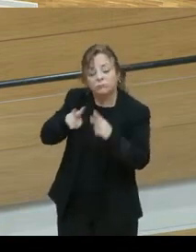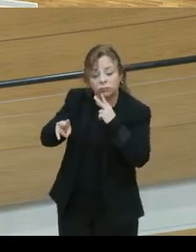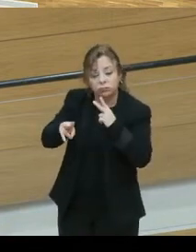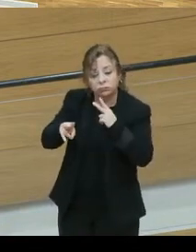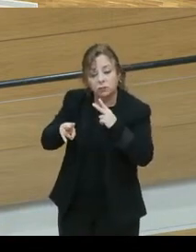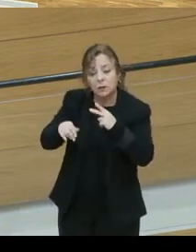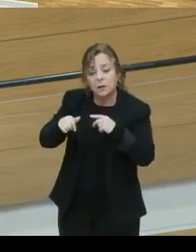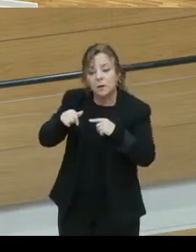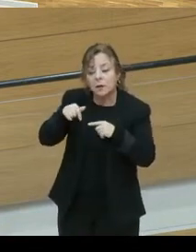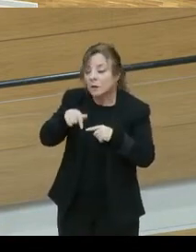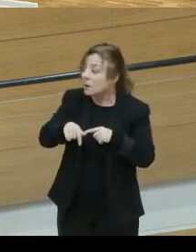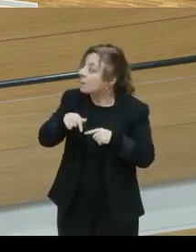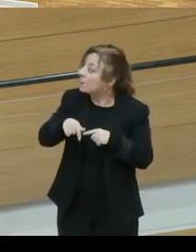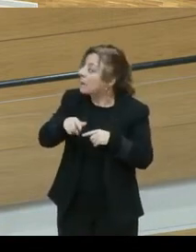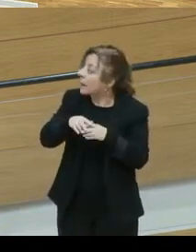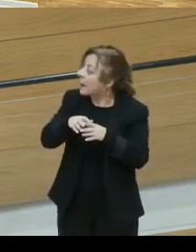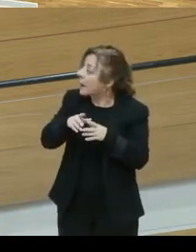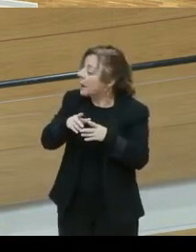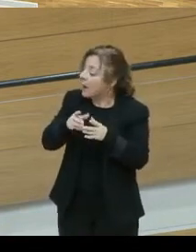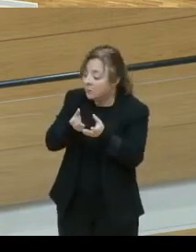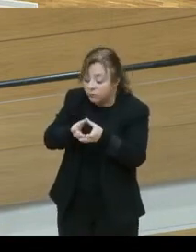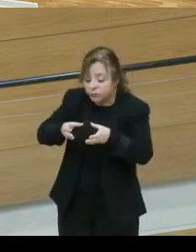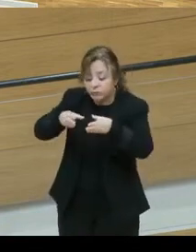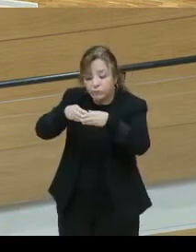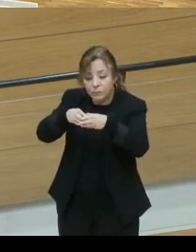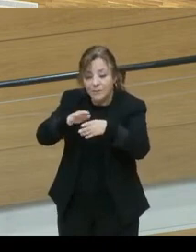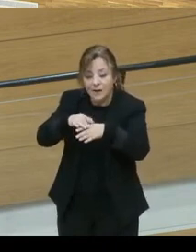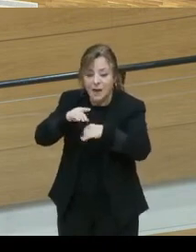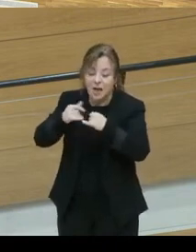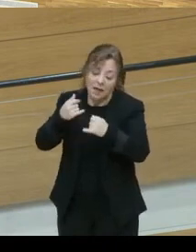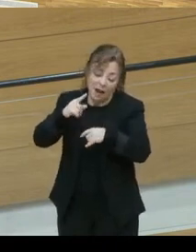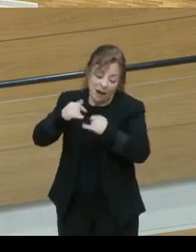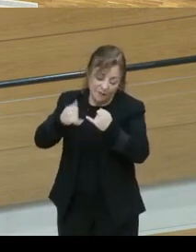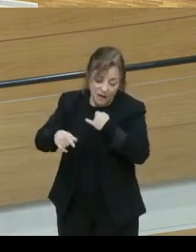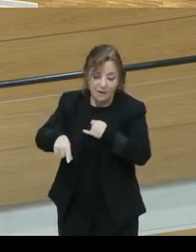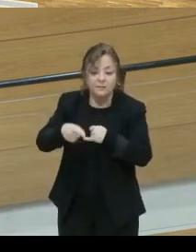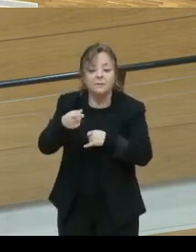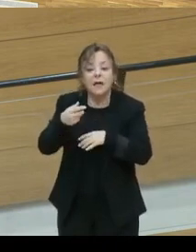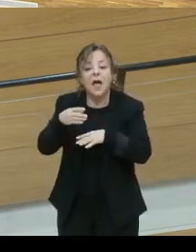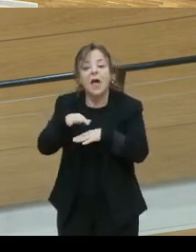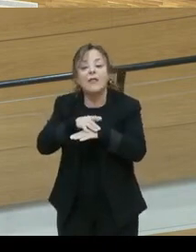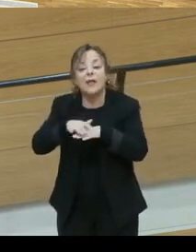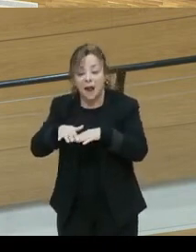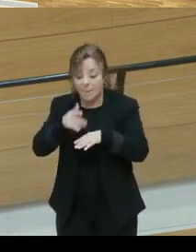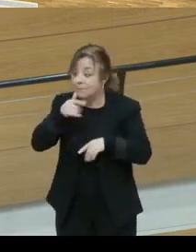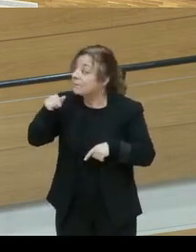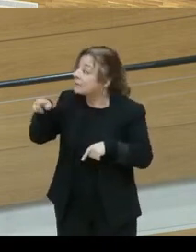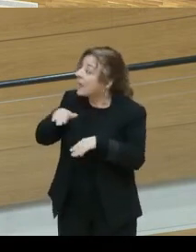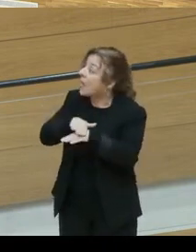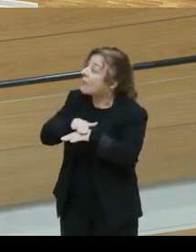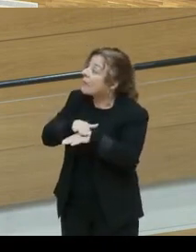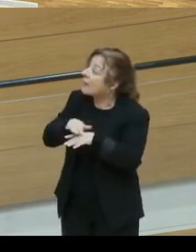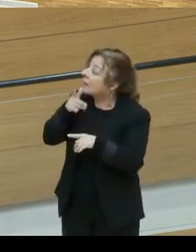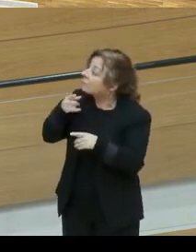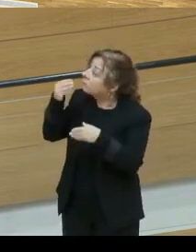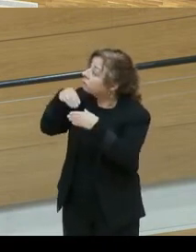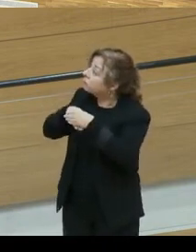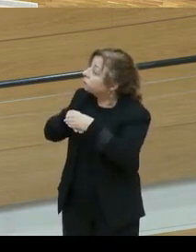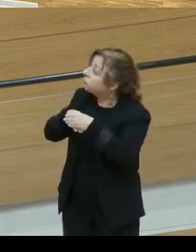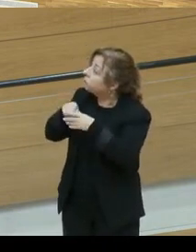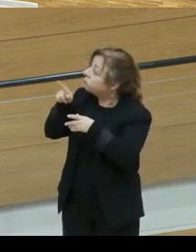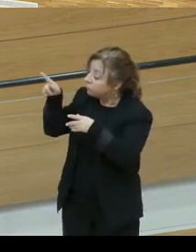reacción de esterificación para dar lugar a ésteres de cera. Y esta reacción está catalizada por las sintasas de cera.